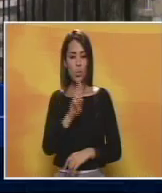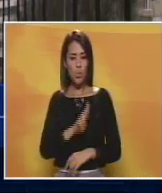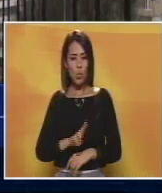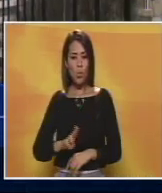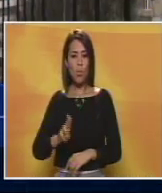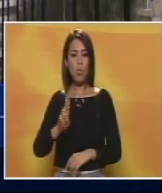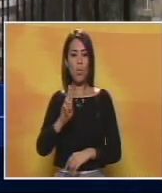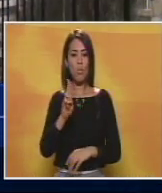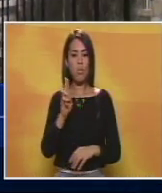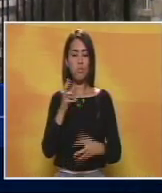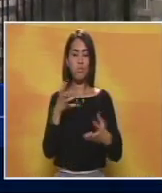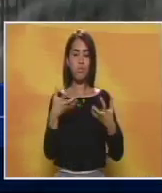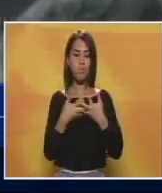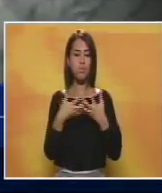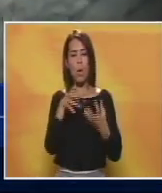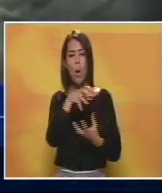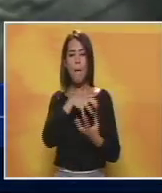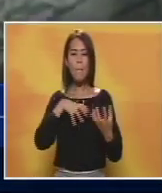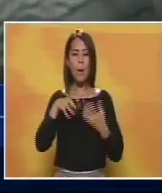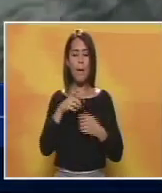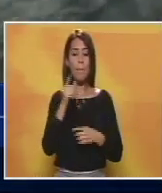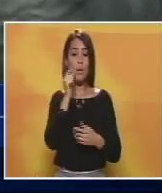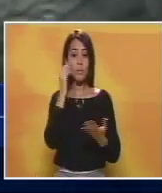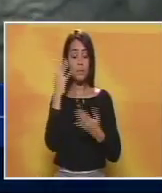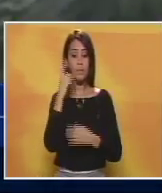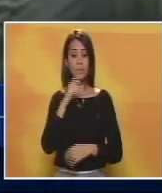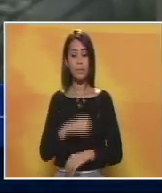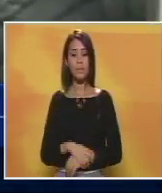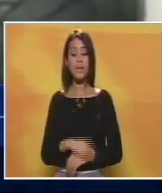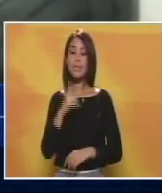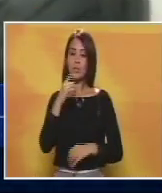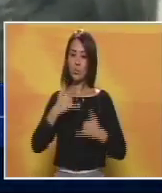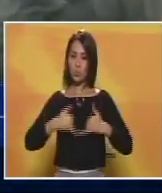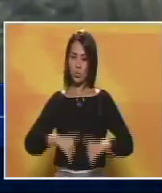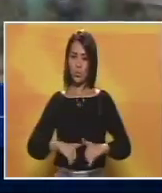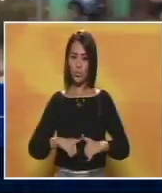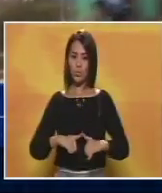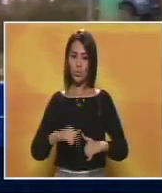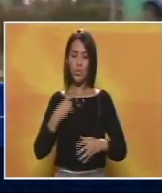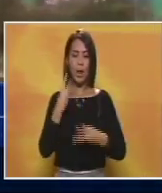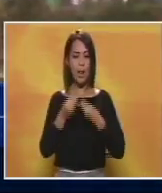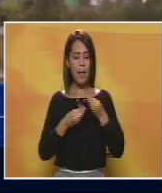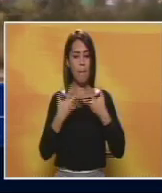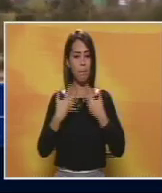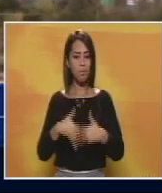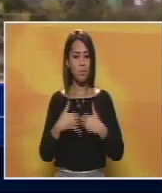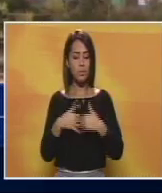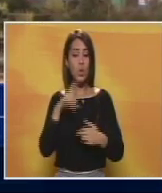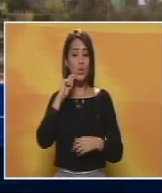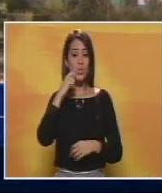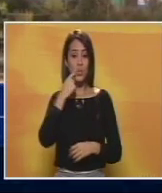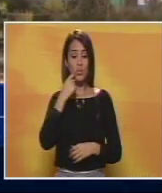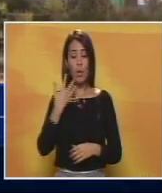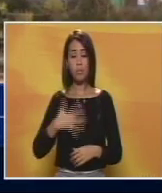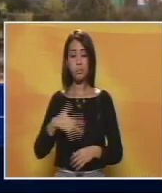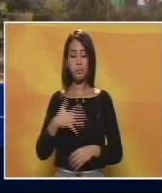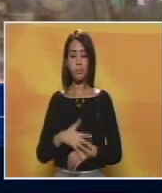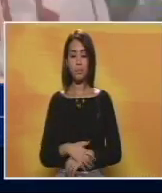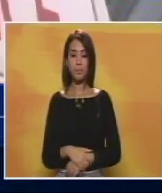ataque al ex agente ruso Sergei Skripal y su hija era de fabricación rusa y de alta